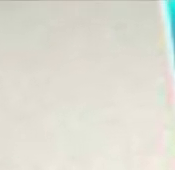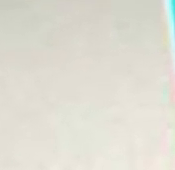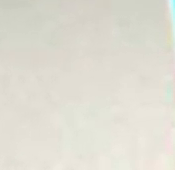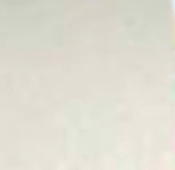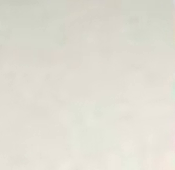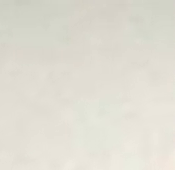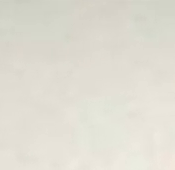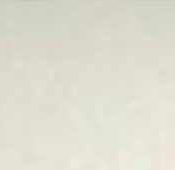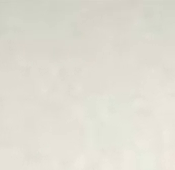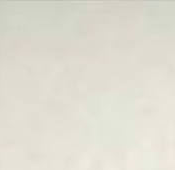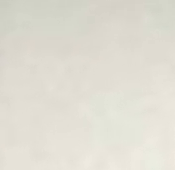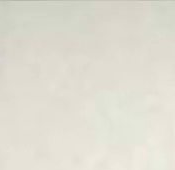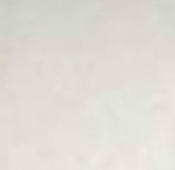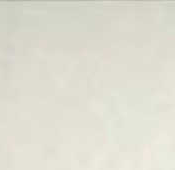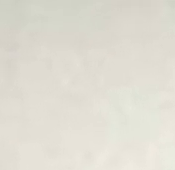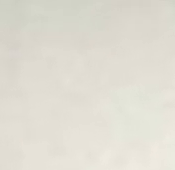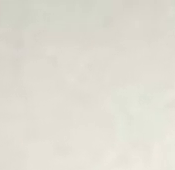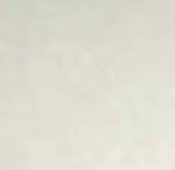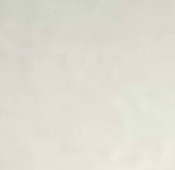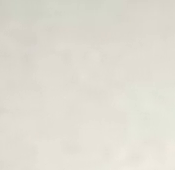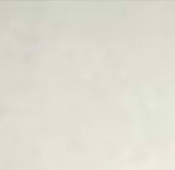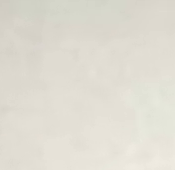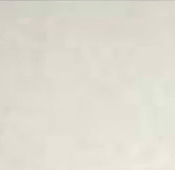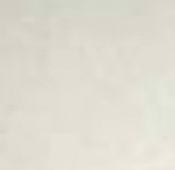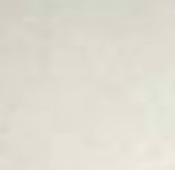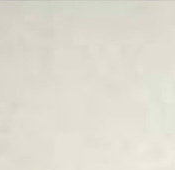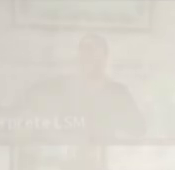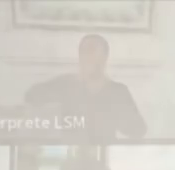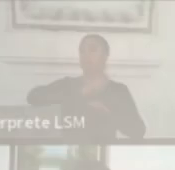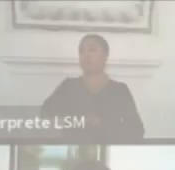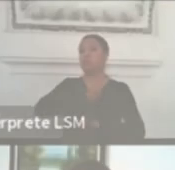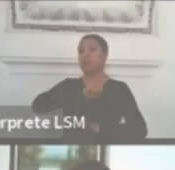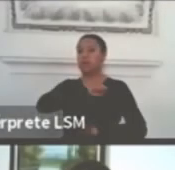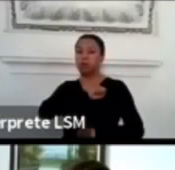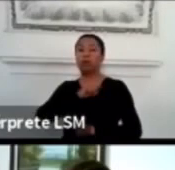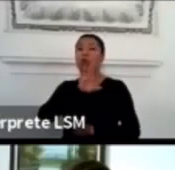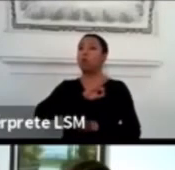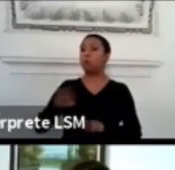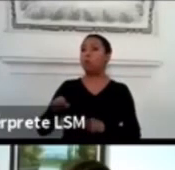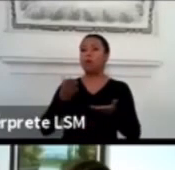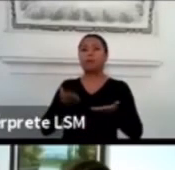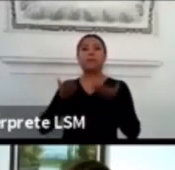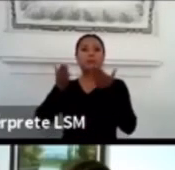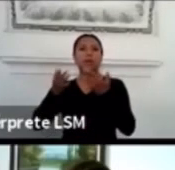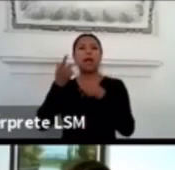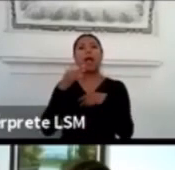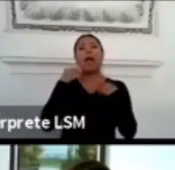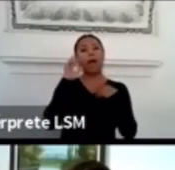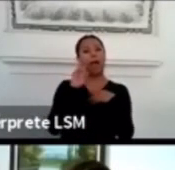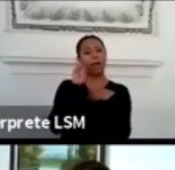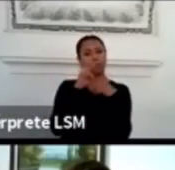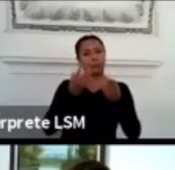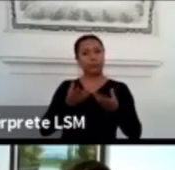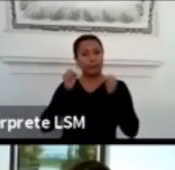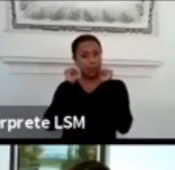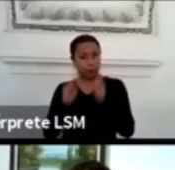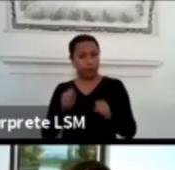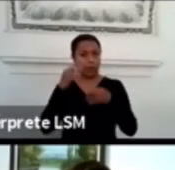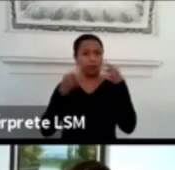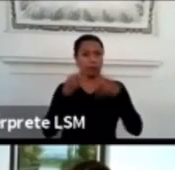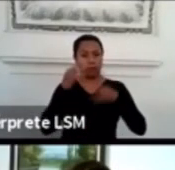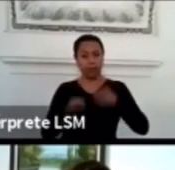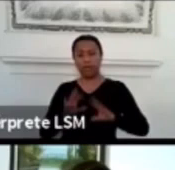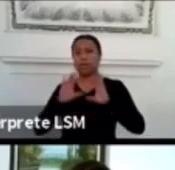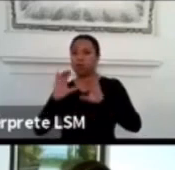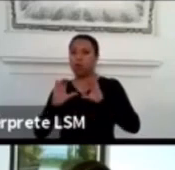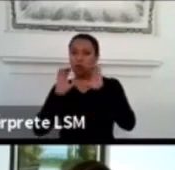contribuyendo a que las autoridades del sector salud transparente en el proceso de compra brinden seguridad jurídica y resguarde en el derecho a la salud de los